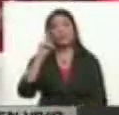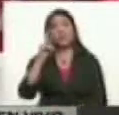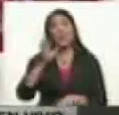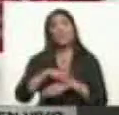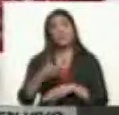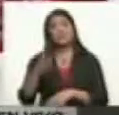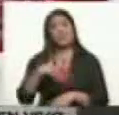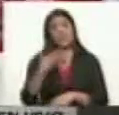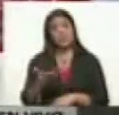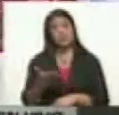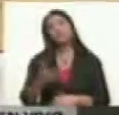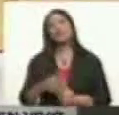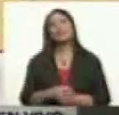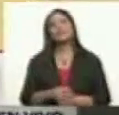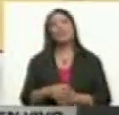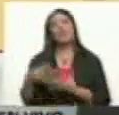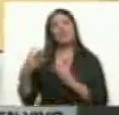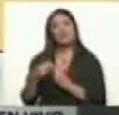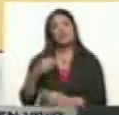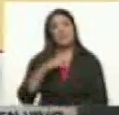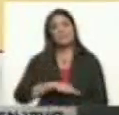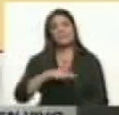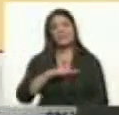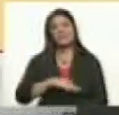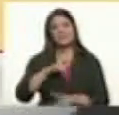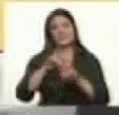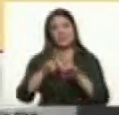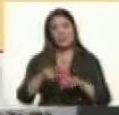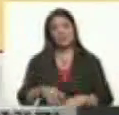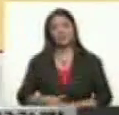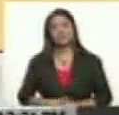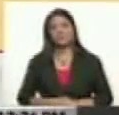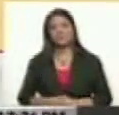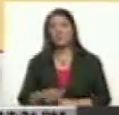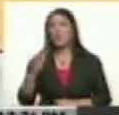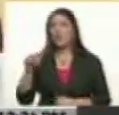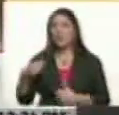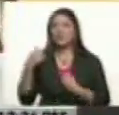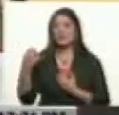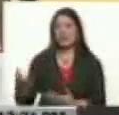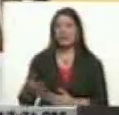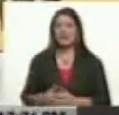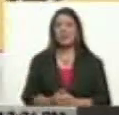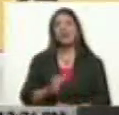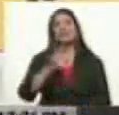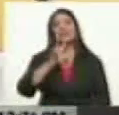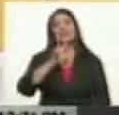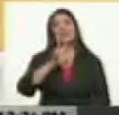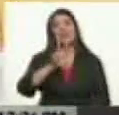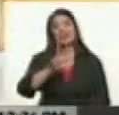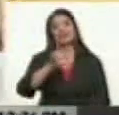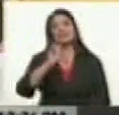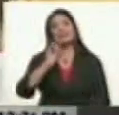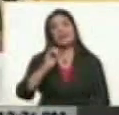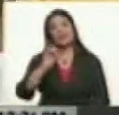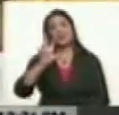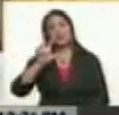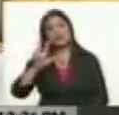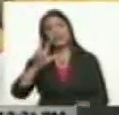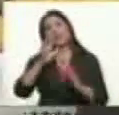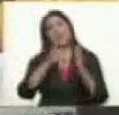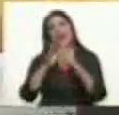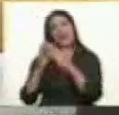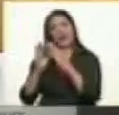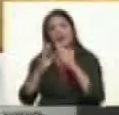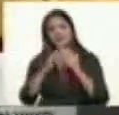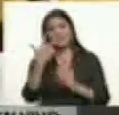sido posible con la gran misión Vivienda Venezuela. Hoy vamos a entregar 303 viviendas en tres